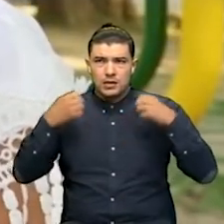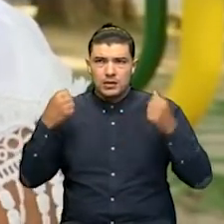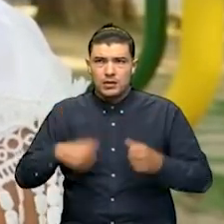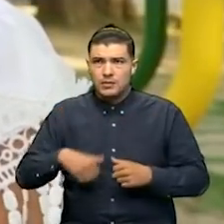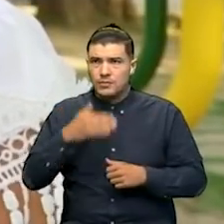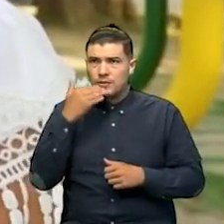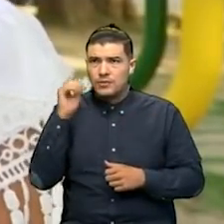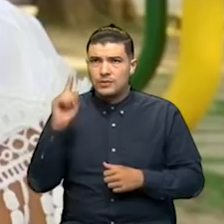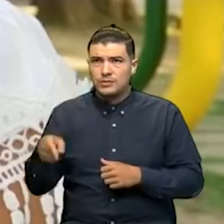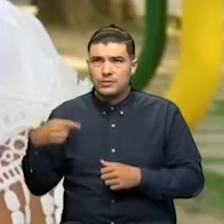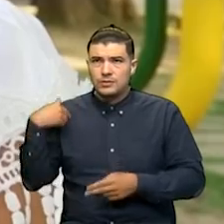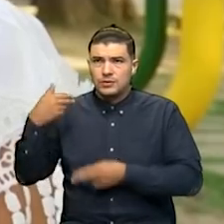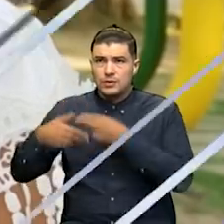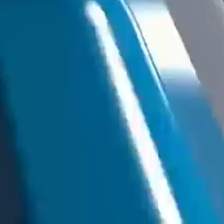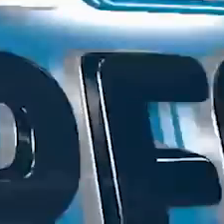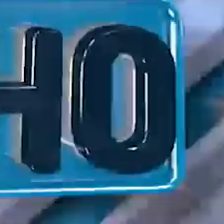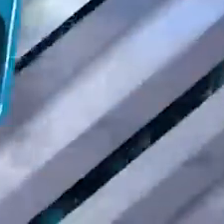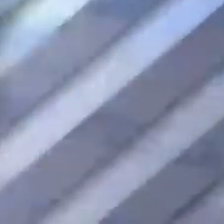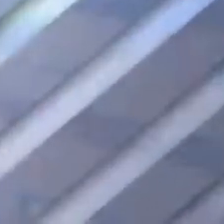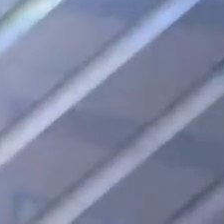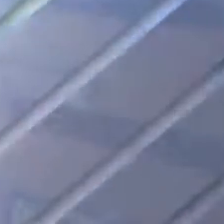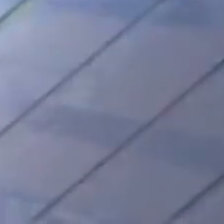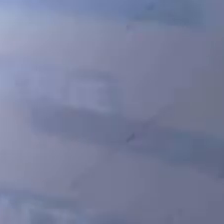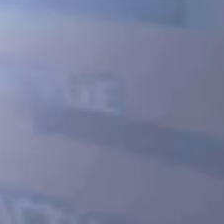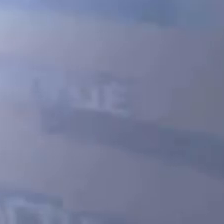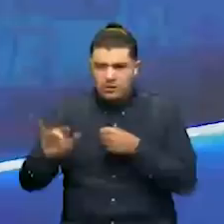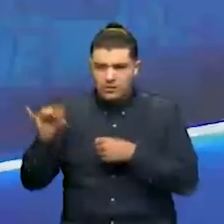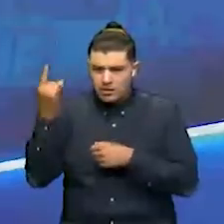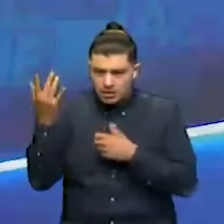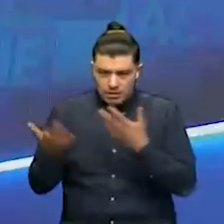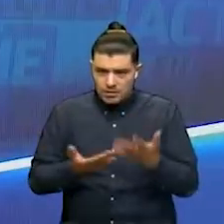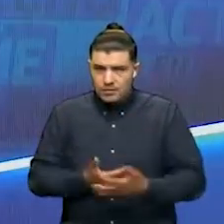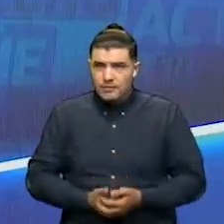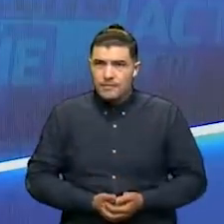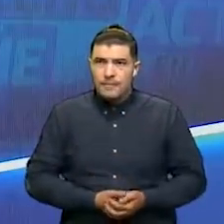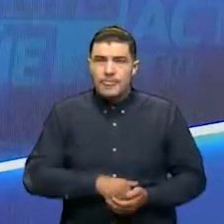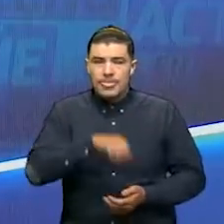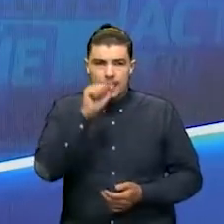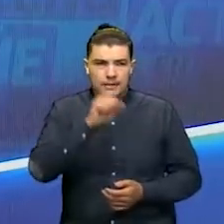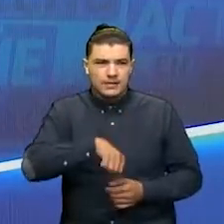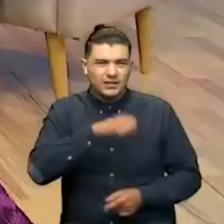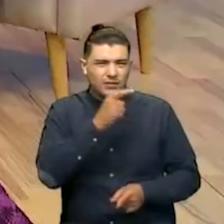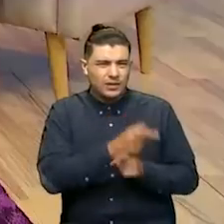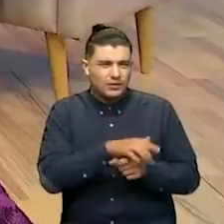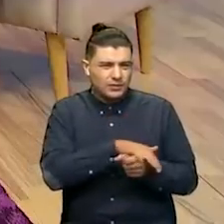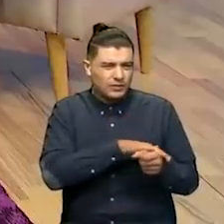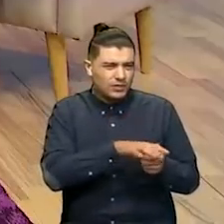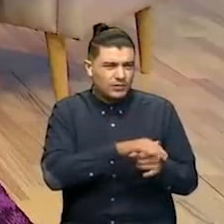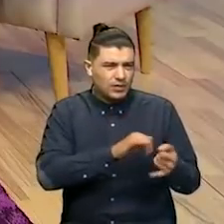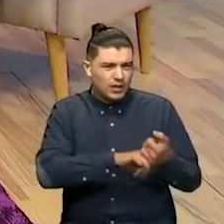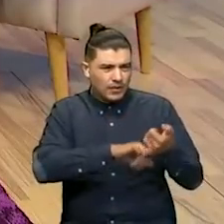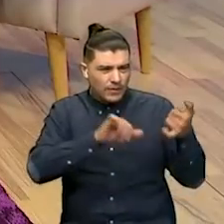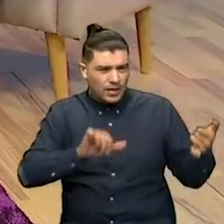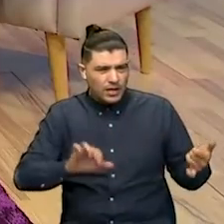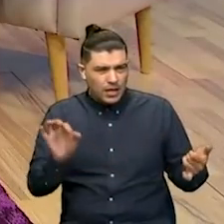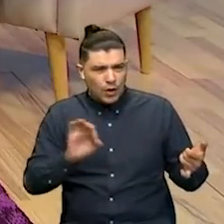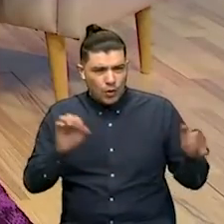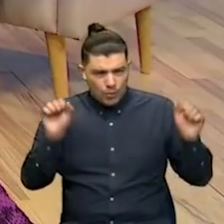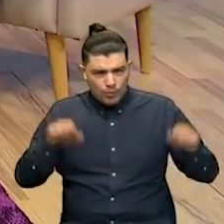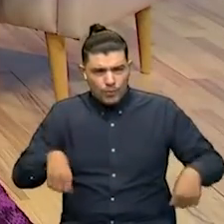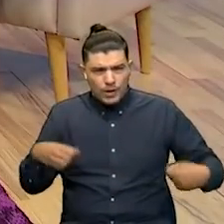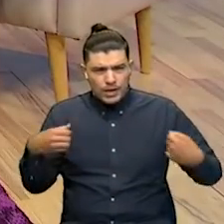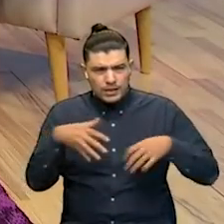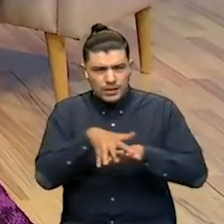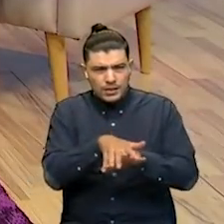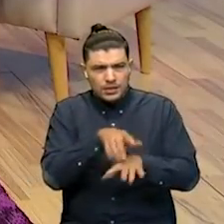ser legalizado el barrio. Ok. ¿Son situaciones independientes o sí se cruzan en este